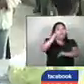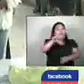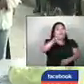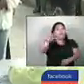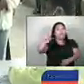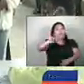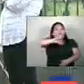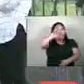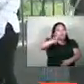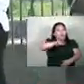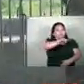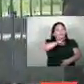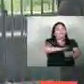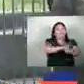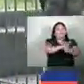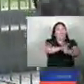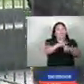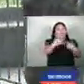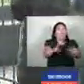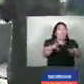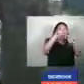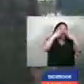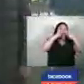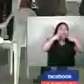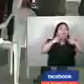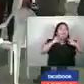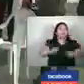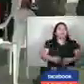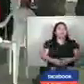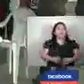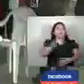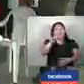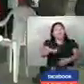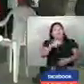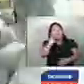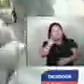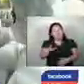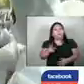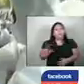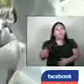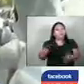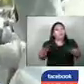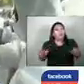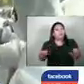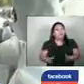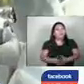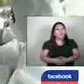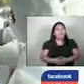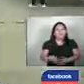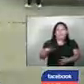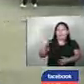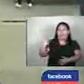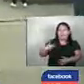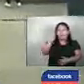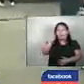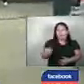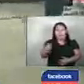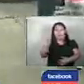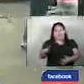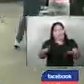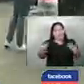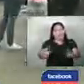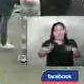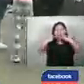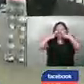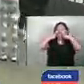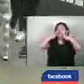por ciento de positividad de las pruebas realizadas. Ahora bien, con relación a los otros días que también se han realizado